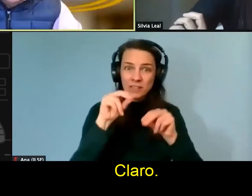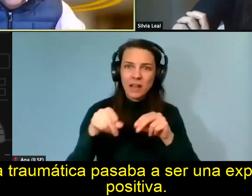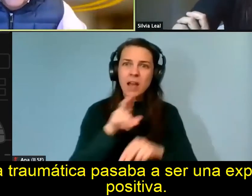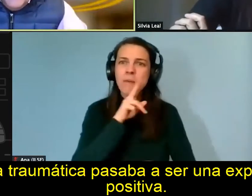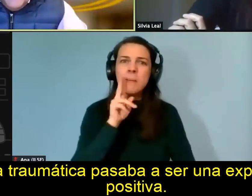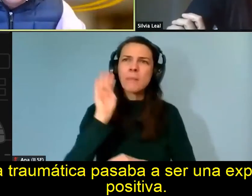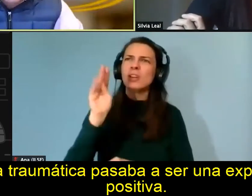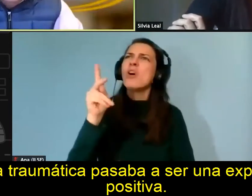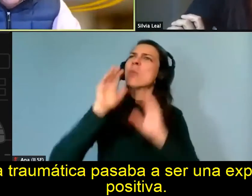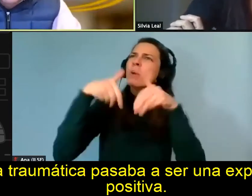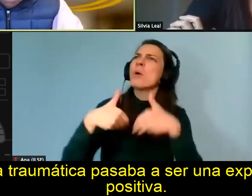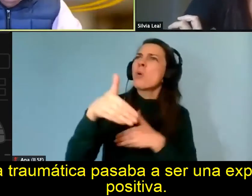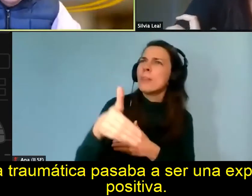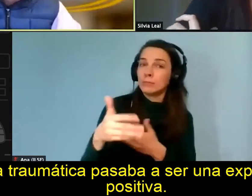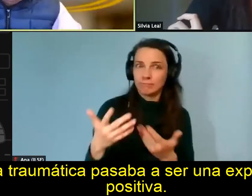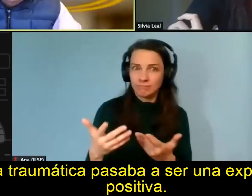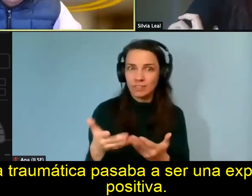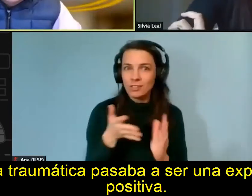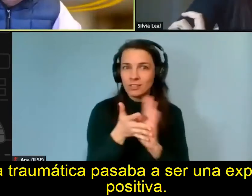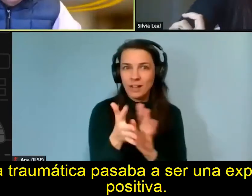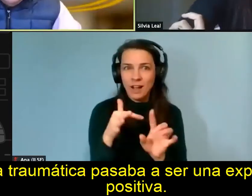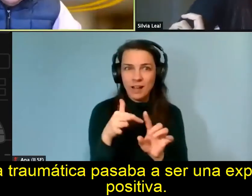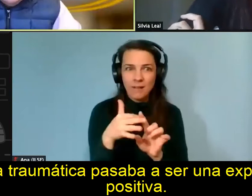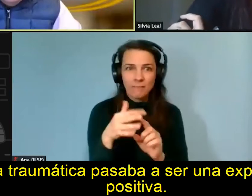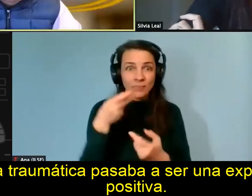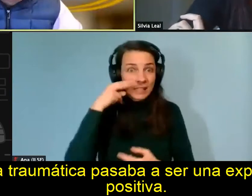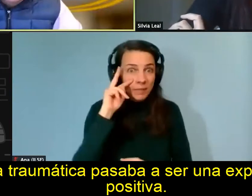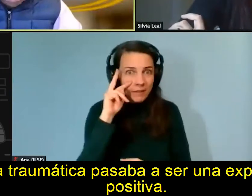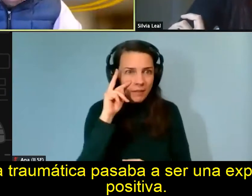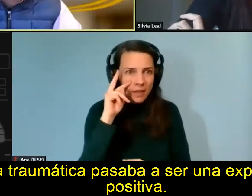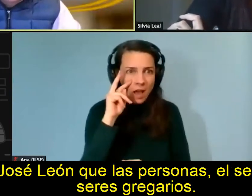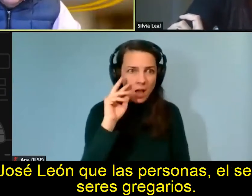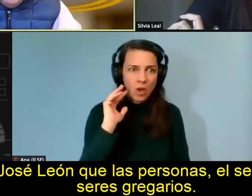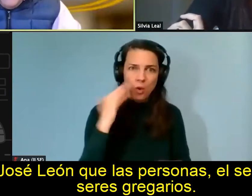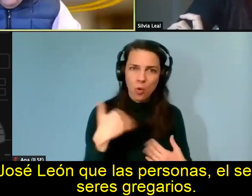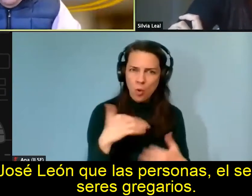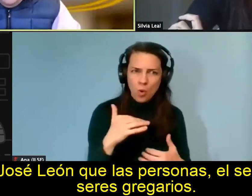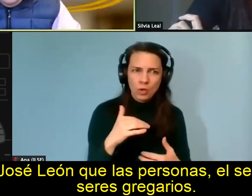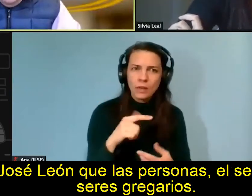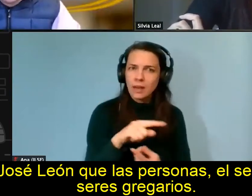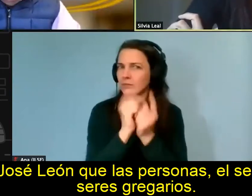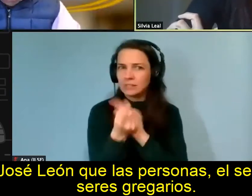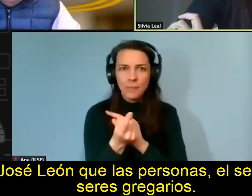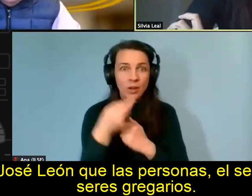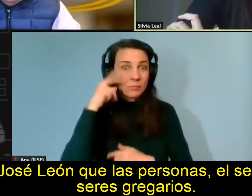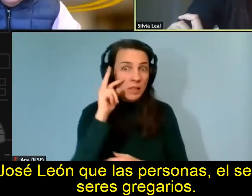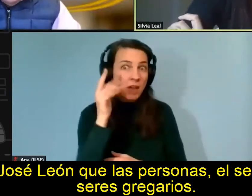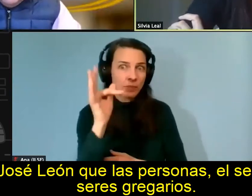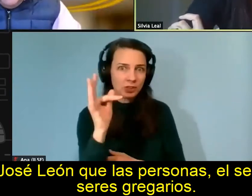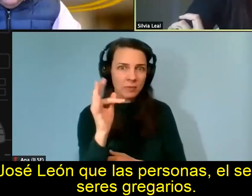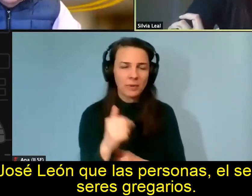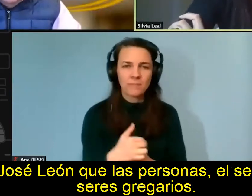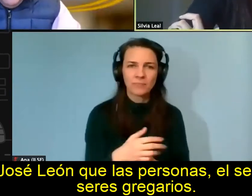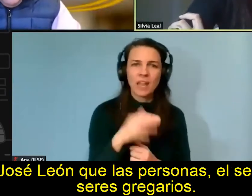experiencia traumática pasaba a ser una experiencia realmente positiva, ¿no? Oye, Claro. nos pregunta